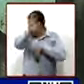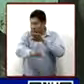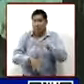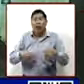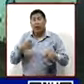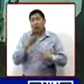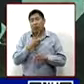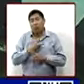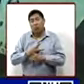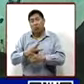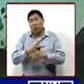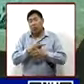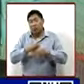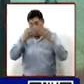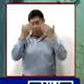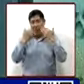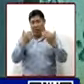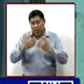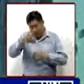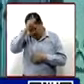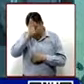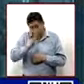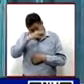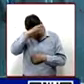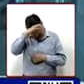ahí cuidándolo, gracias a Dios, digo.